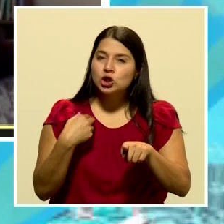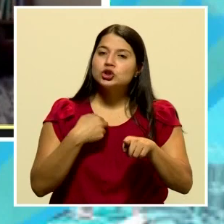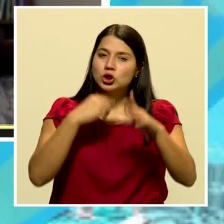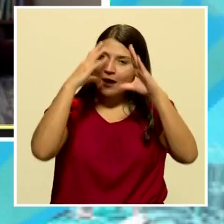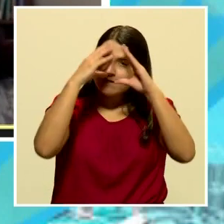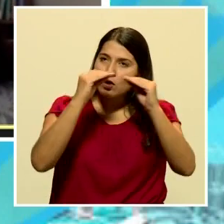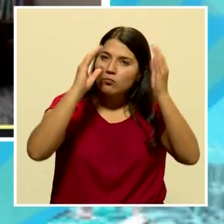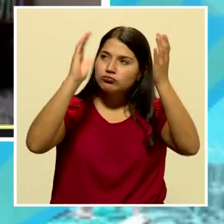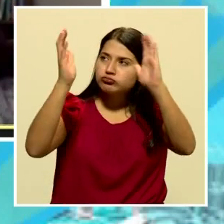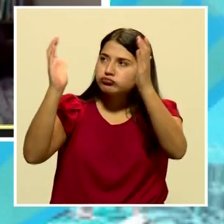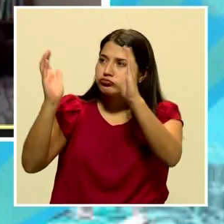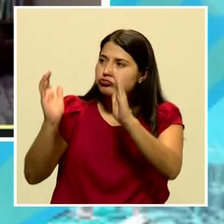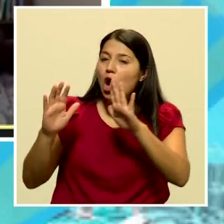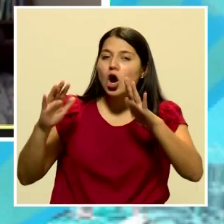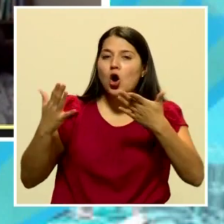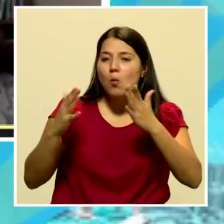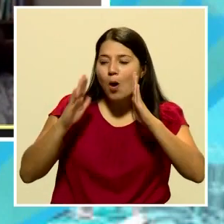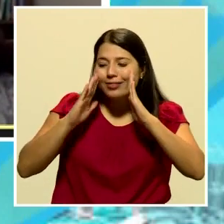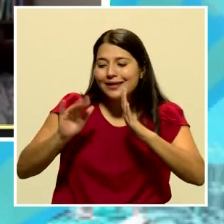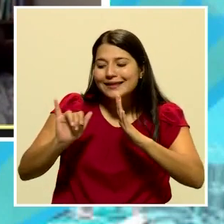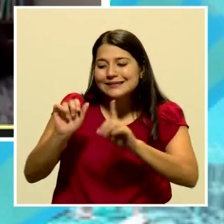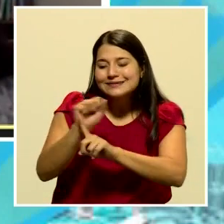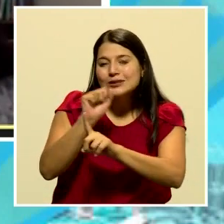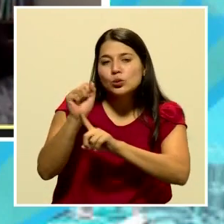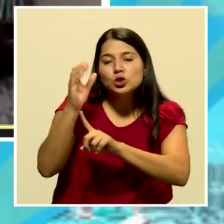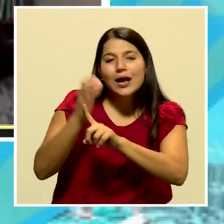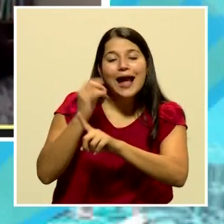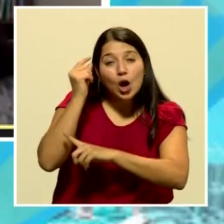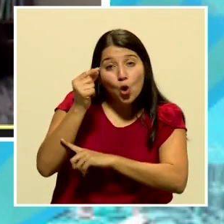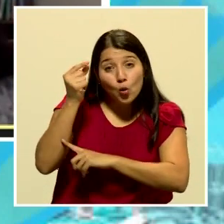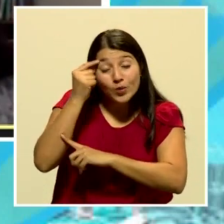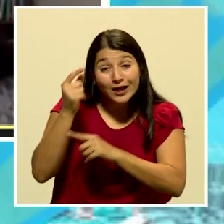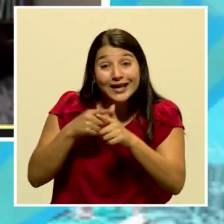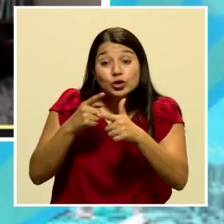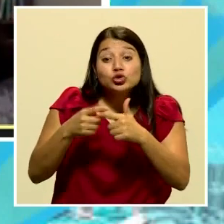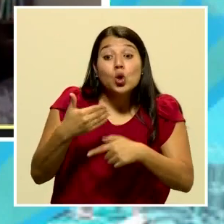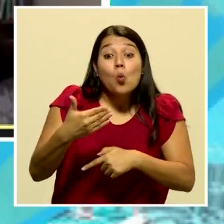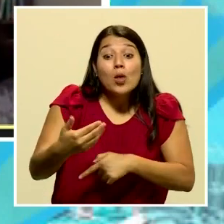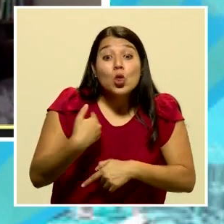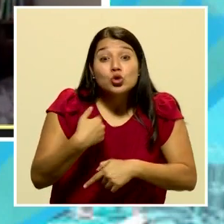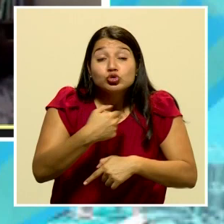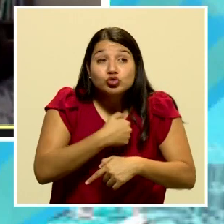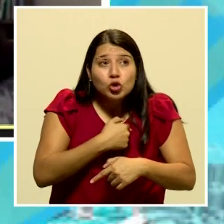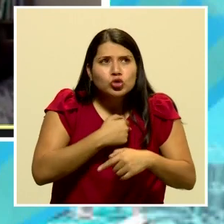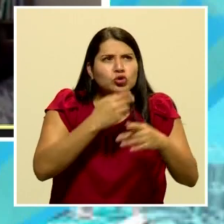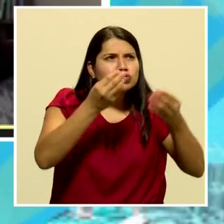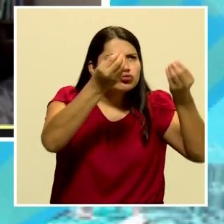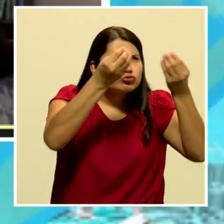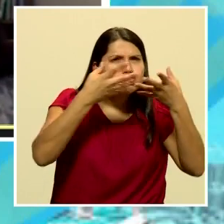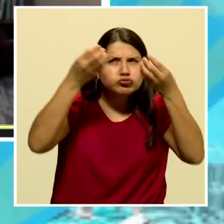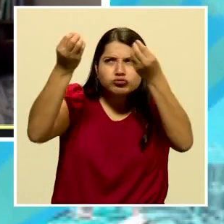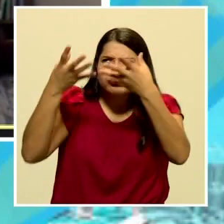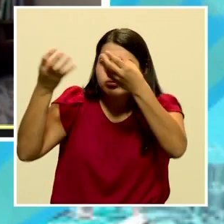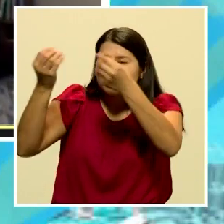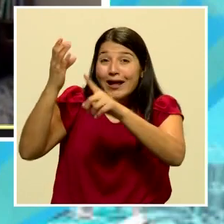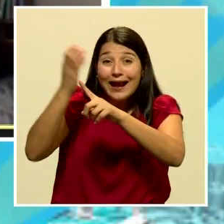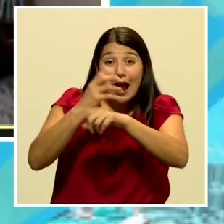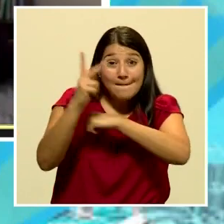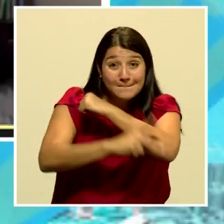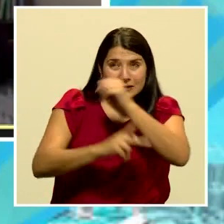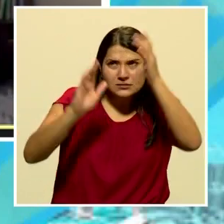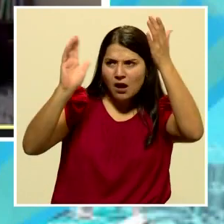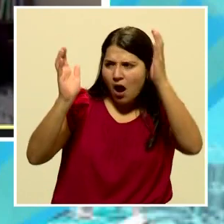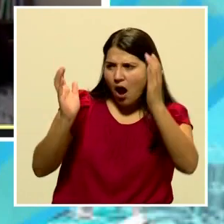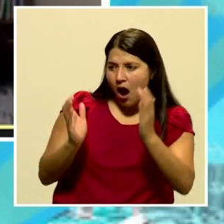están lidiando los gobiernos, y entonces al comparar y contrastar encontramos historias nuevas en nuestros propios